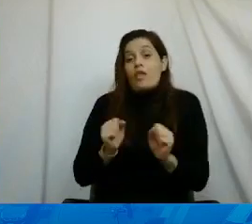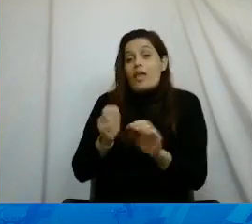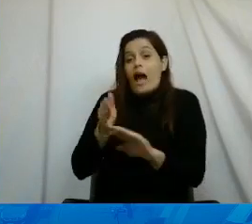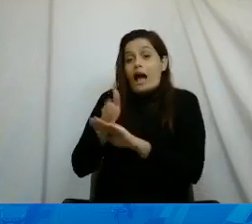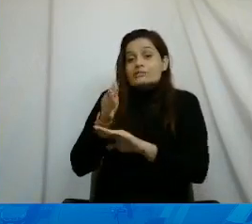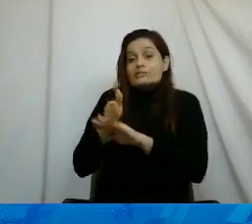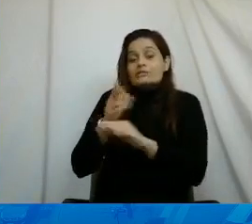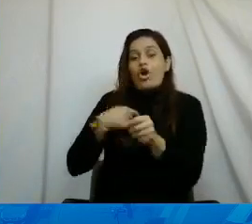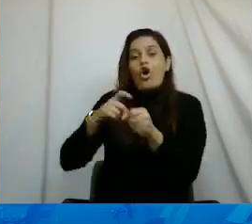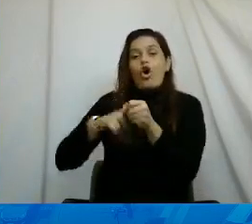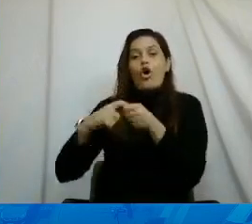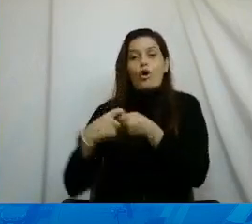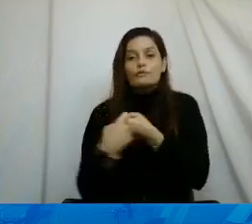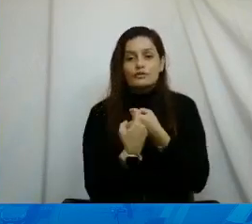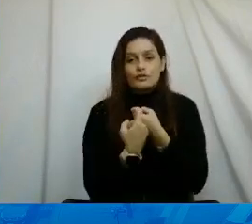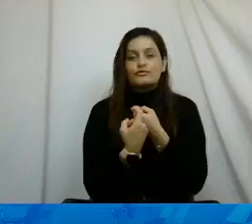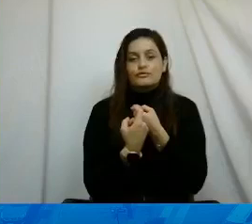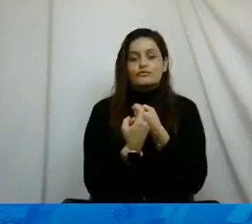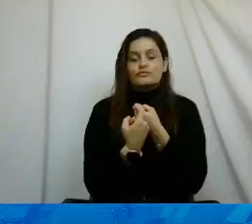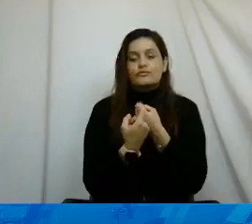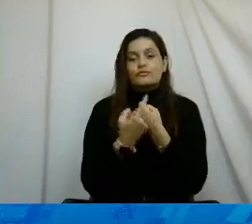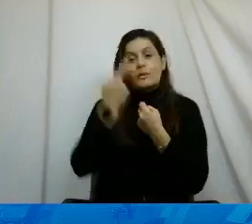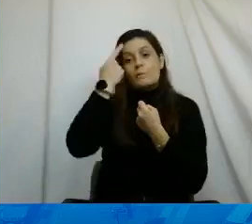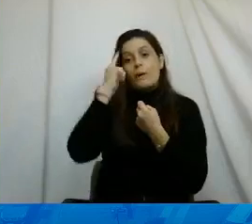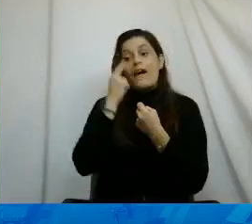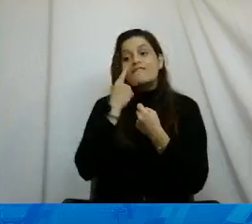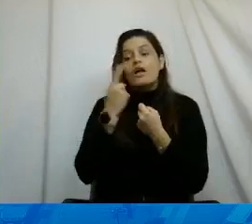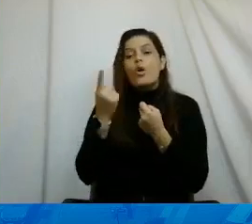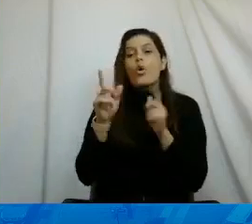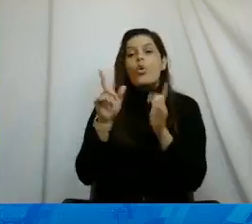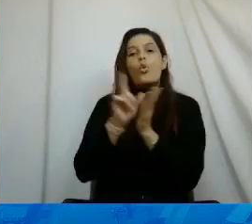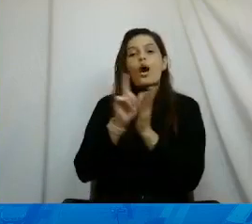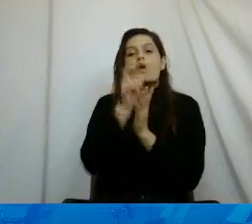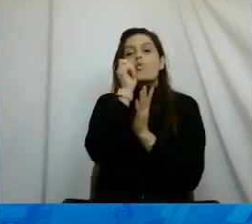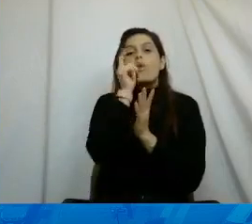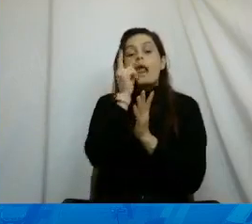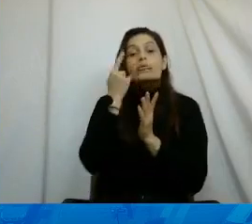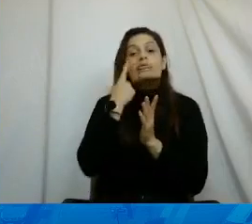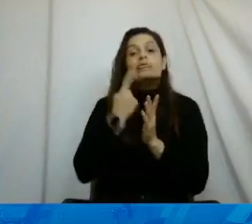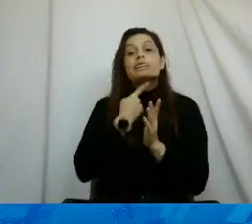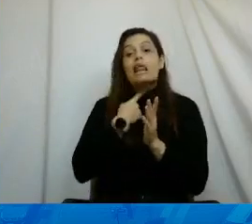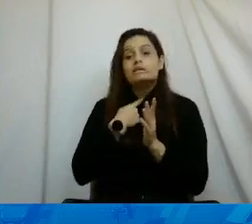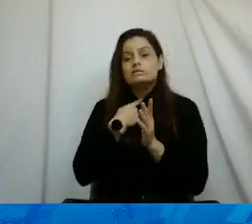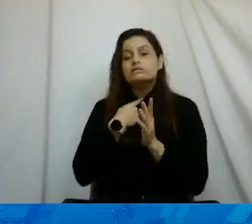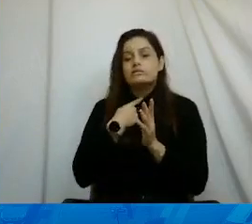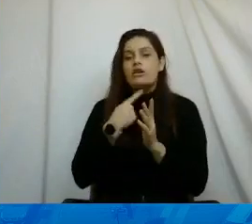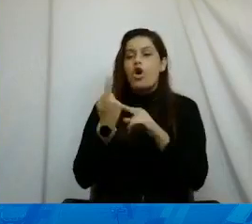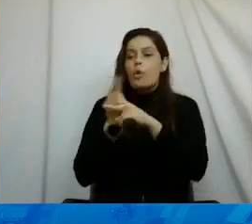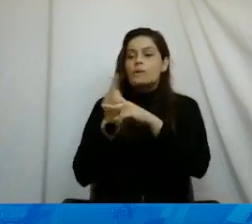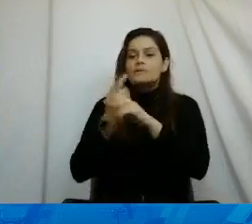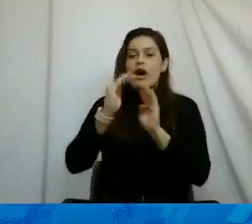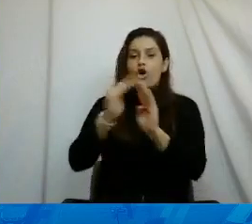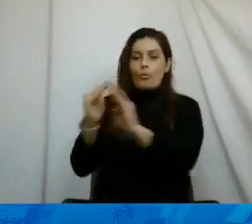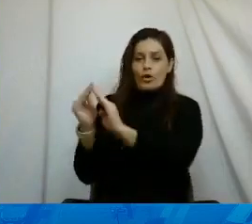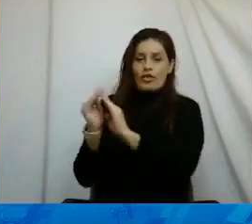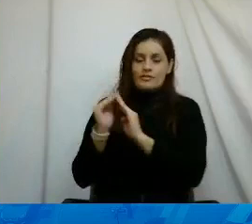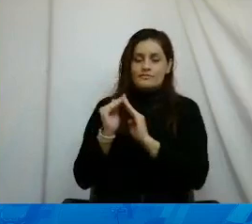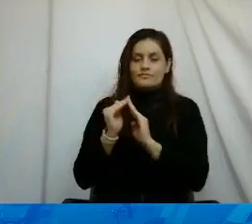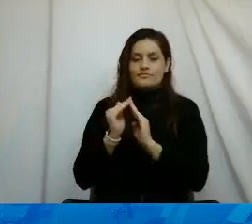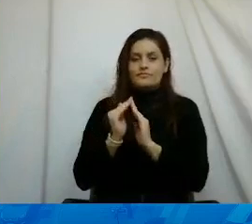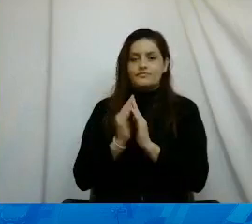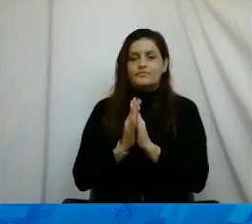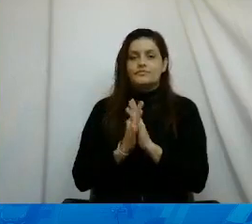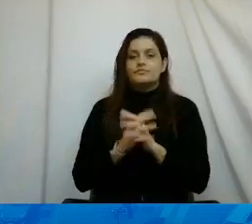detalle los puntos conflictivos que son de su interés para canalizar también con la comunidad. A propósito, también estamos en un